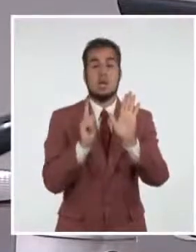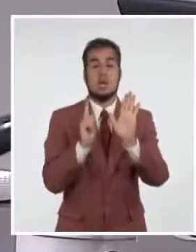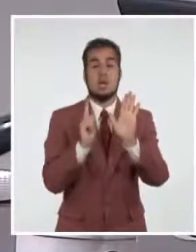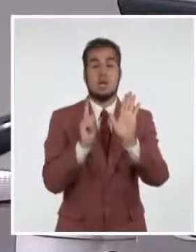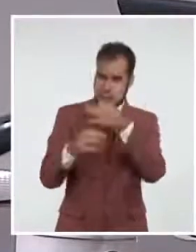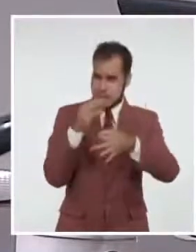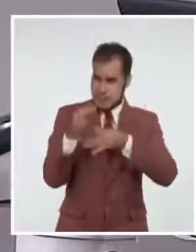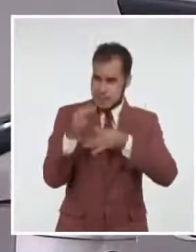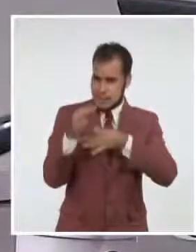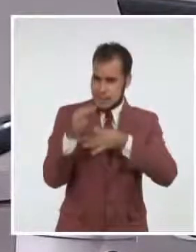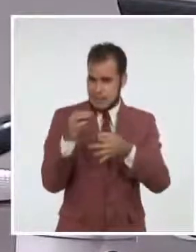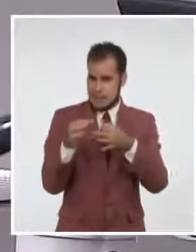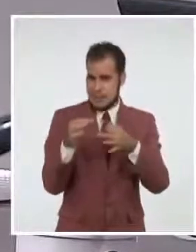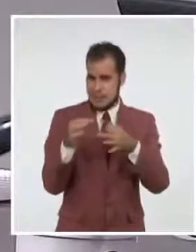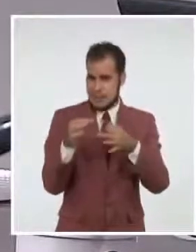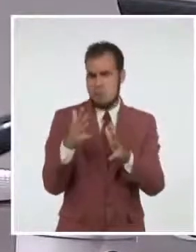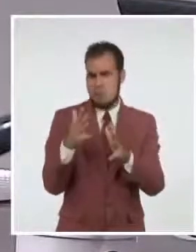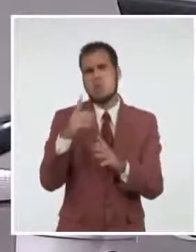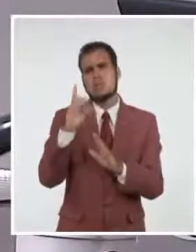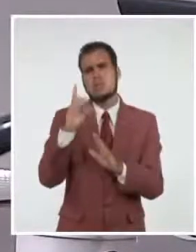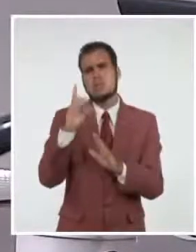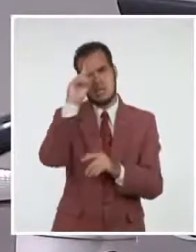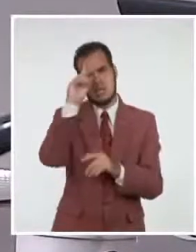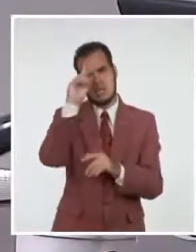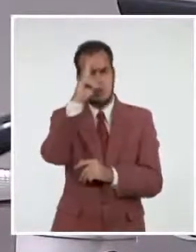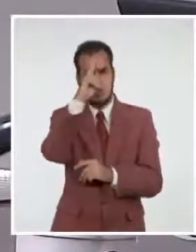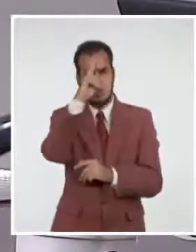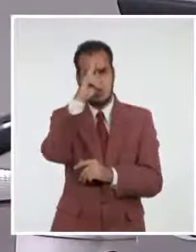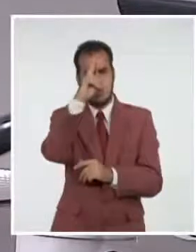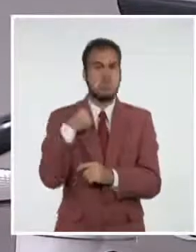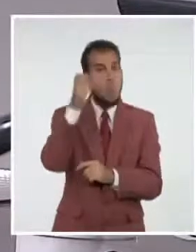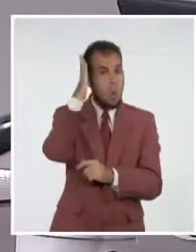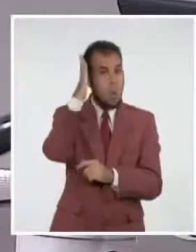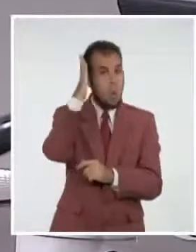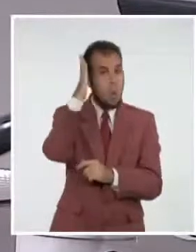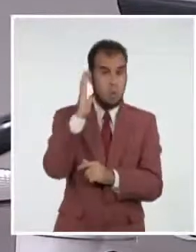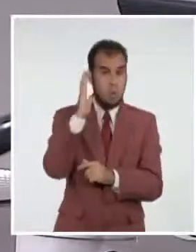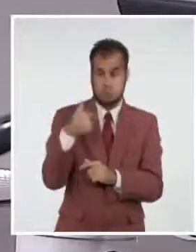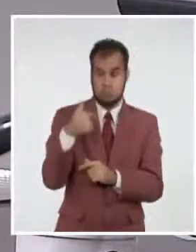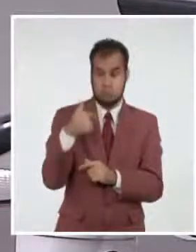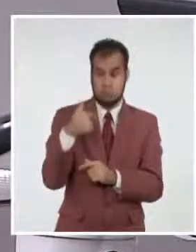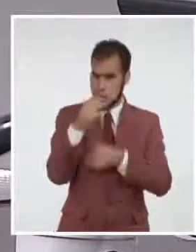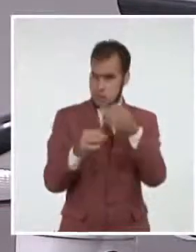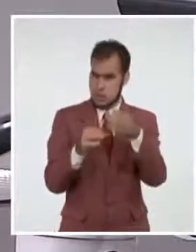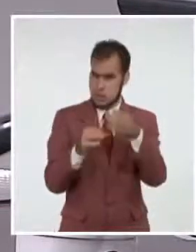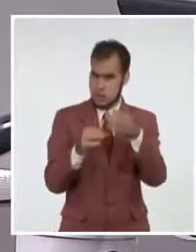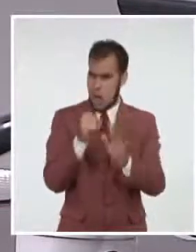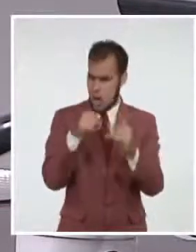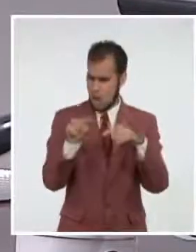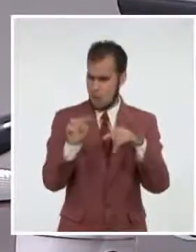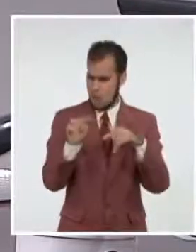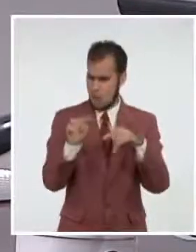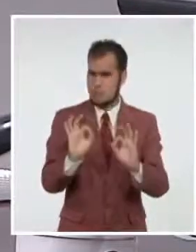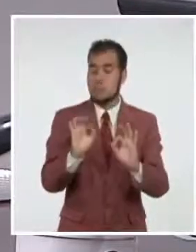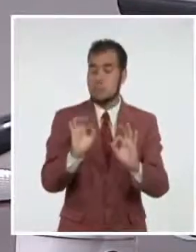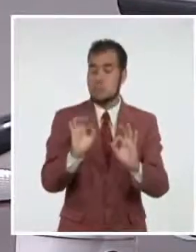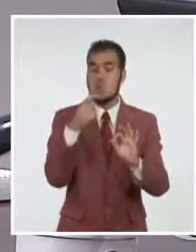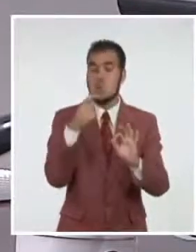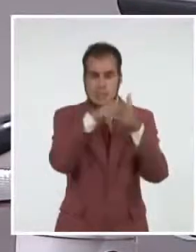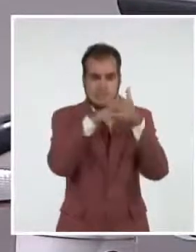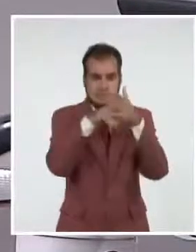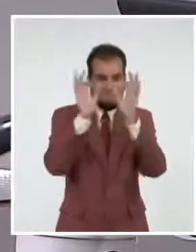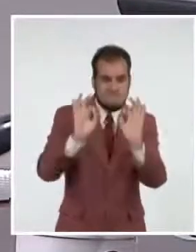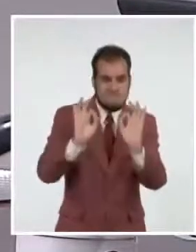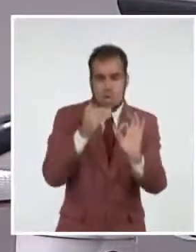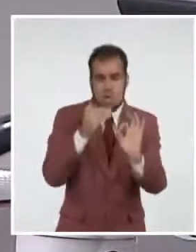yo es algunas modificaciones que se han hecho al manejo clínico y al protocolo